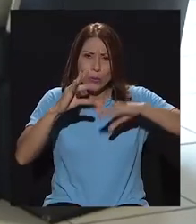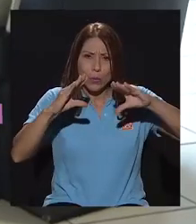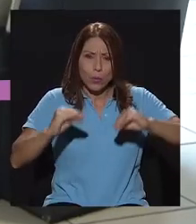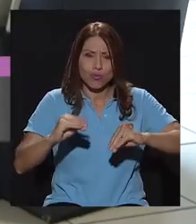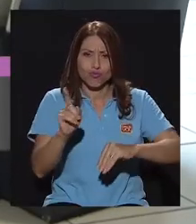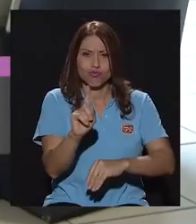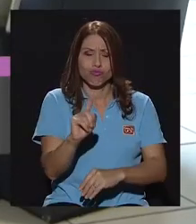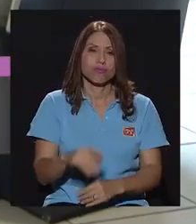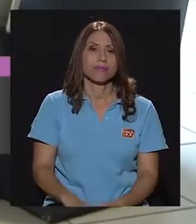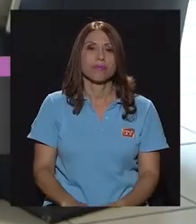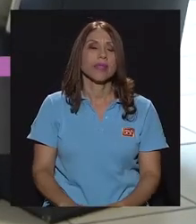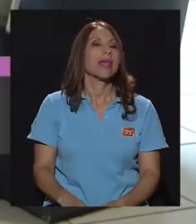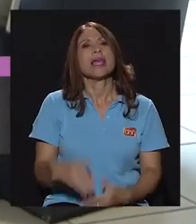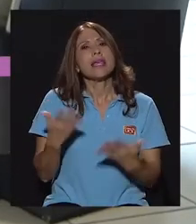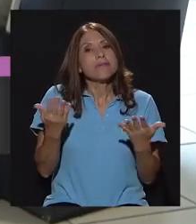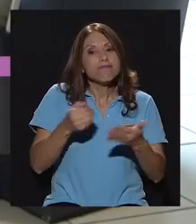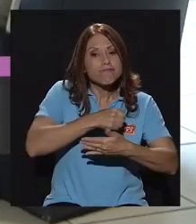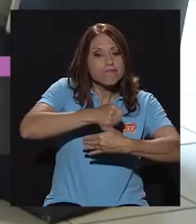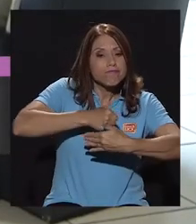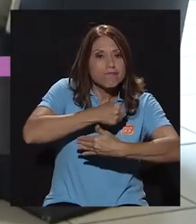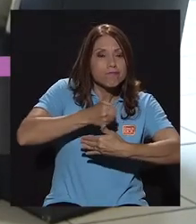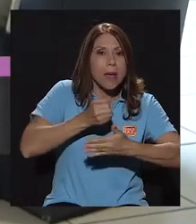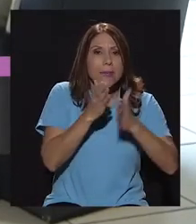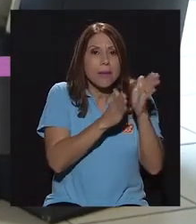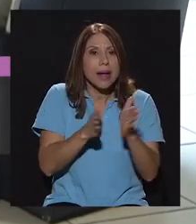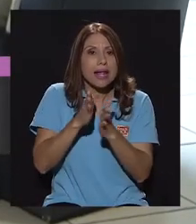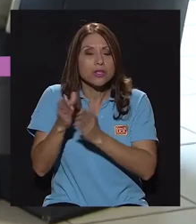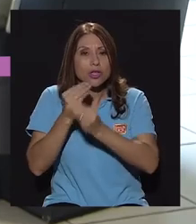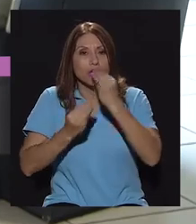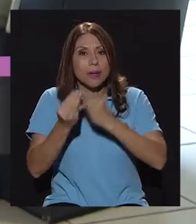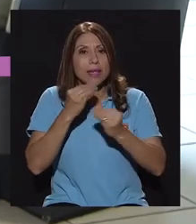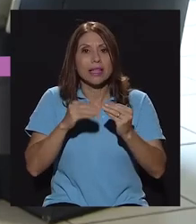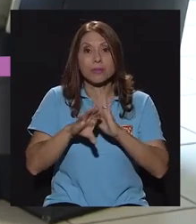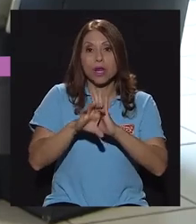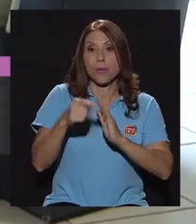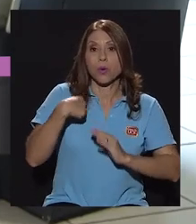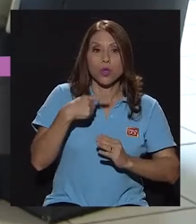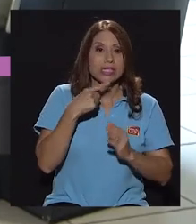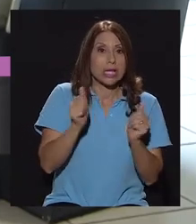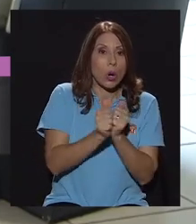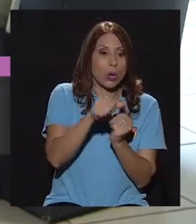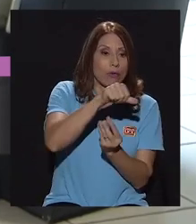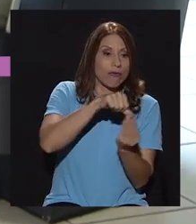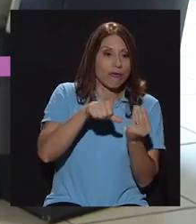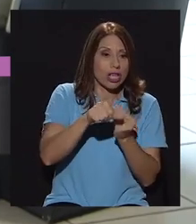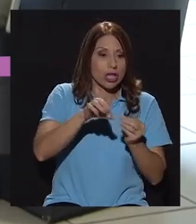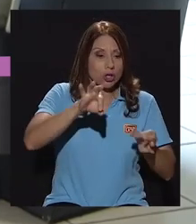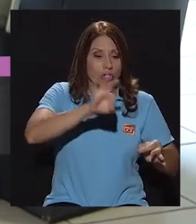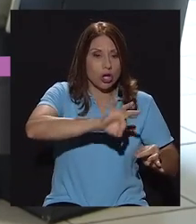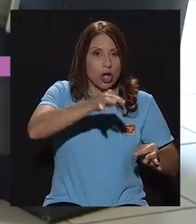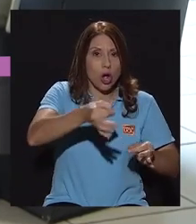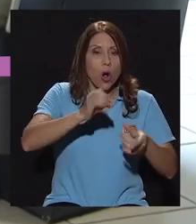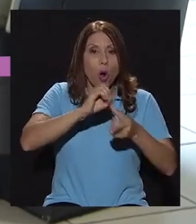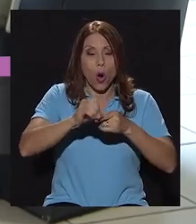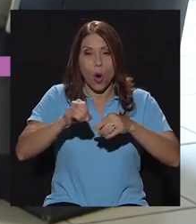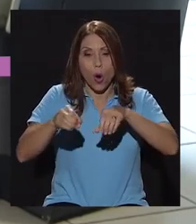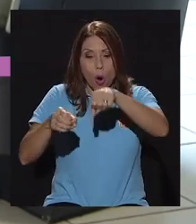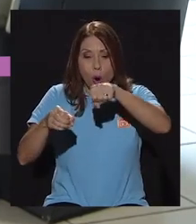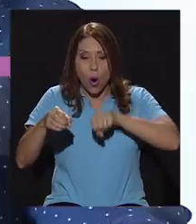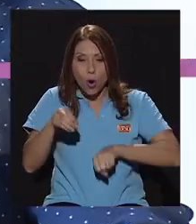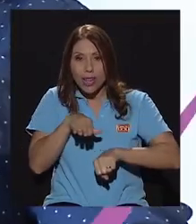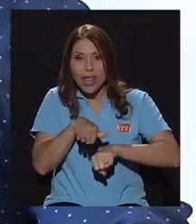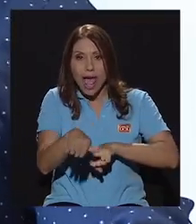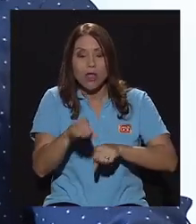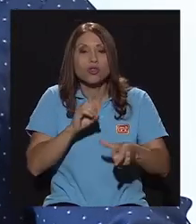Marcela, ¿y la preparación de los alimentos? Es decir, cuando uno dice, bueno, tiene que ser fritos, horneados, en agua,